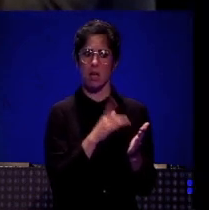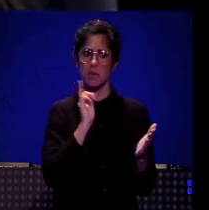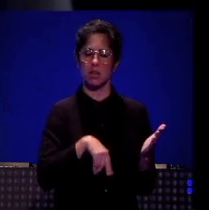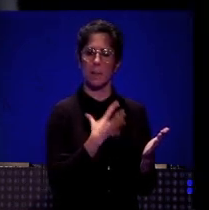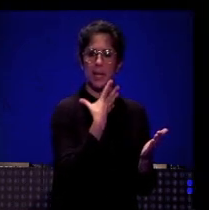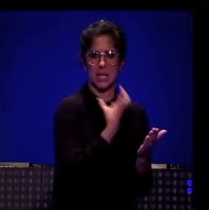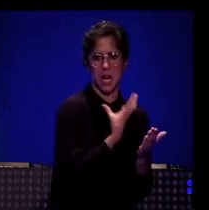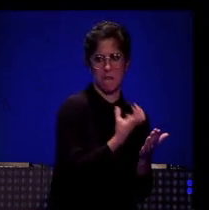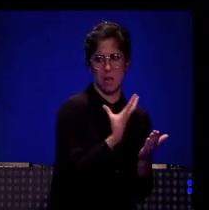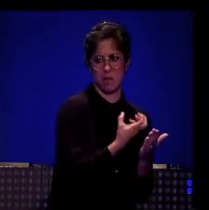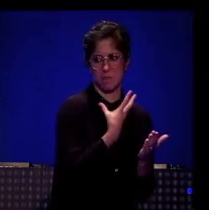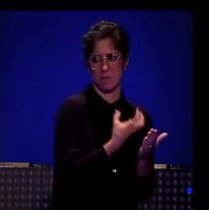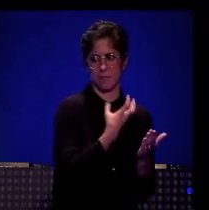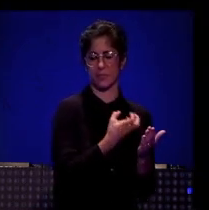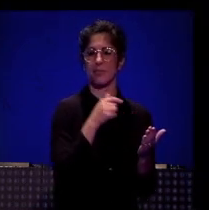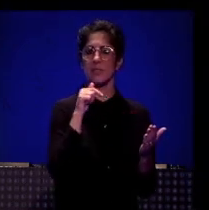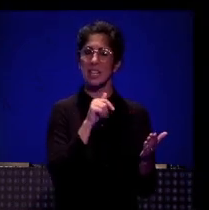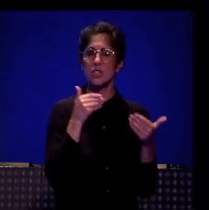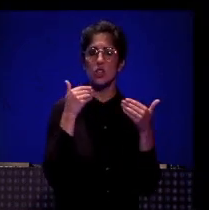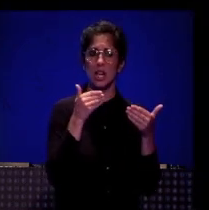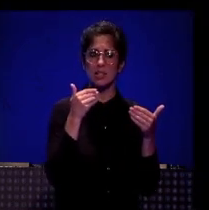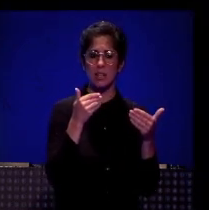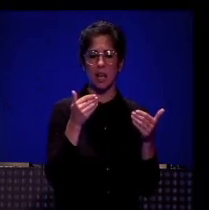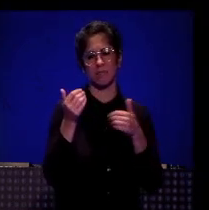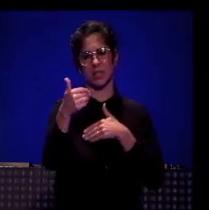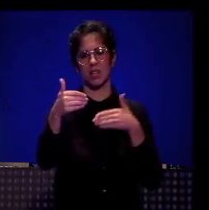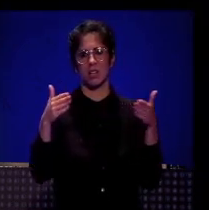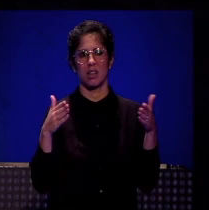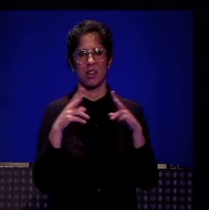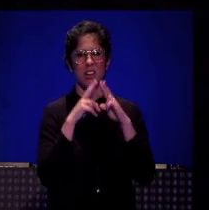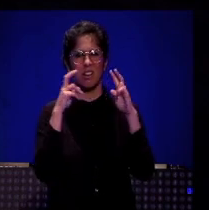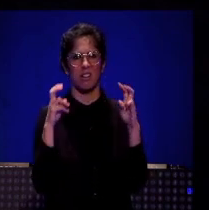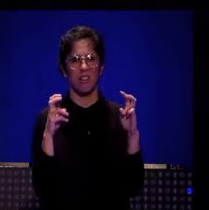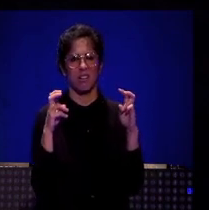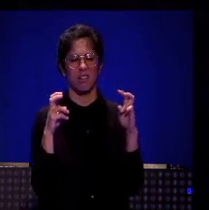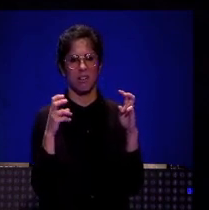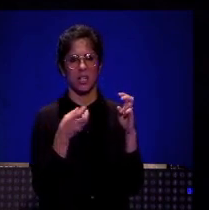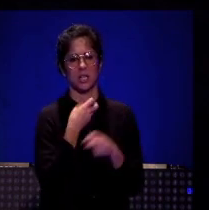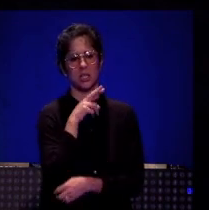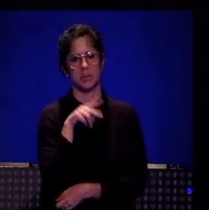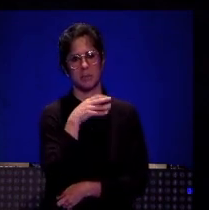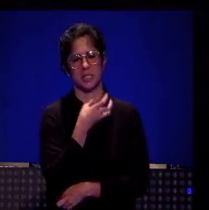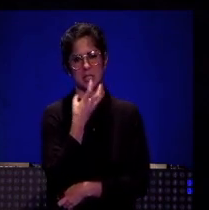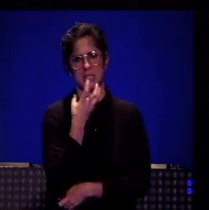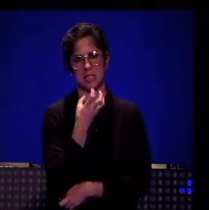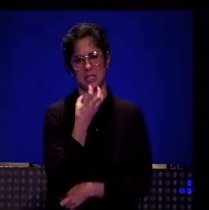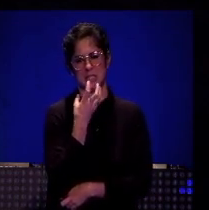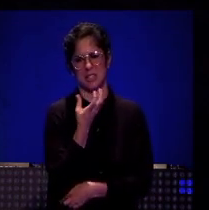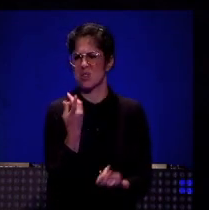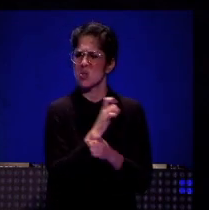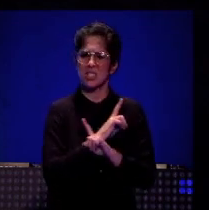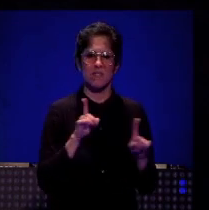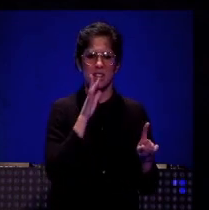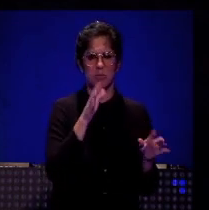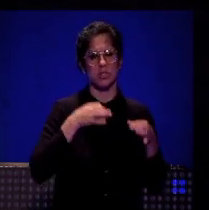que nos permite pues no tener que estar encerrado entre cuatro paredes que siempre nos metemos en la cabeza no la calidad del audio tiene que ser muy buena tiene que ser no